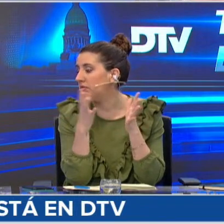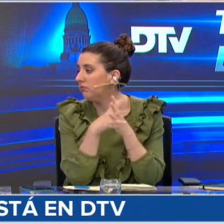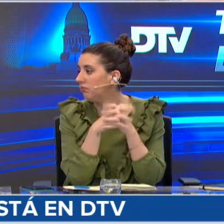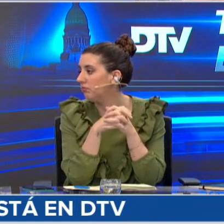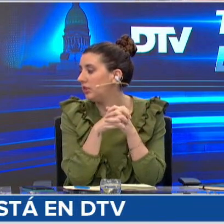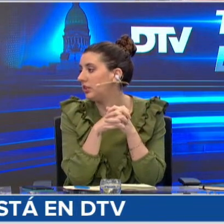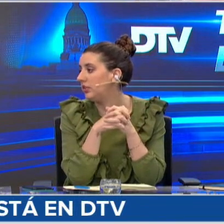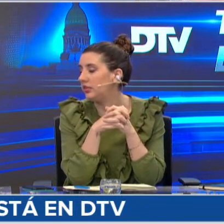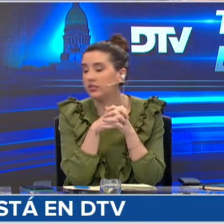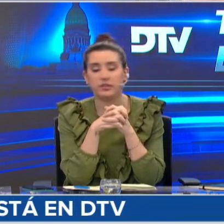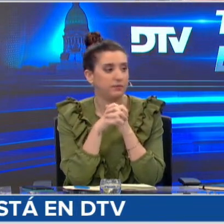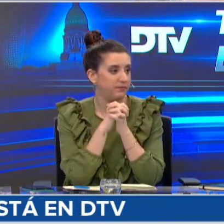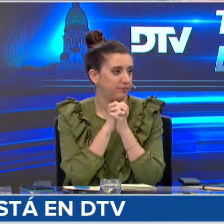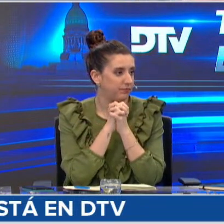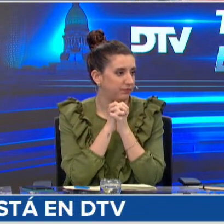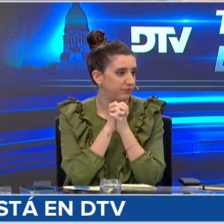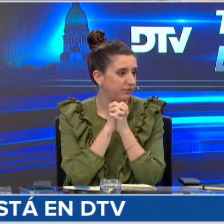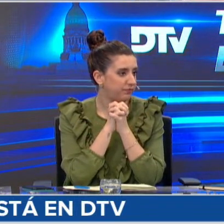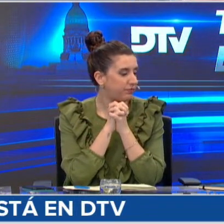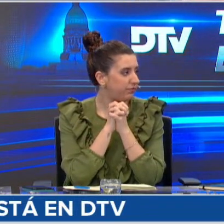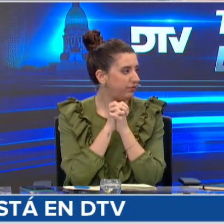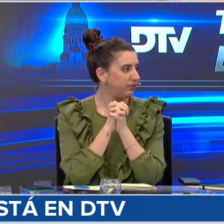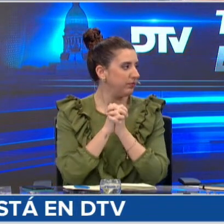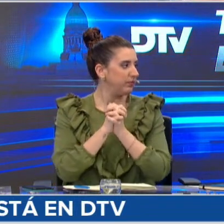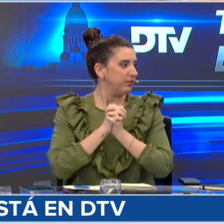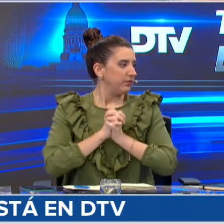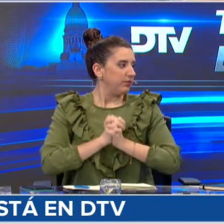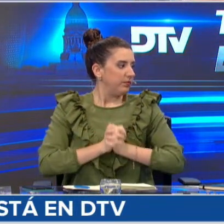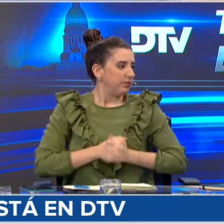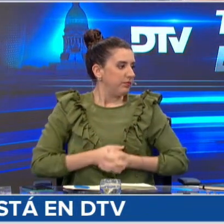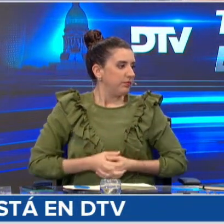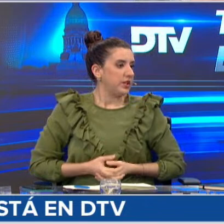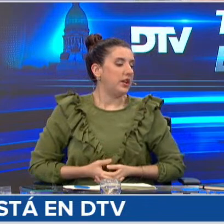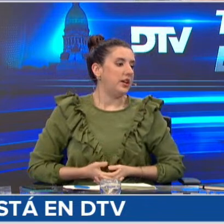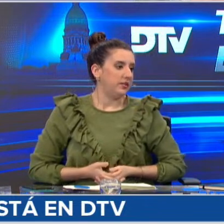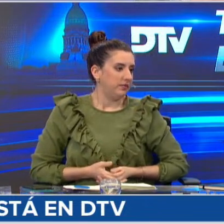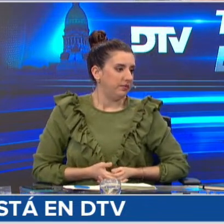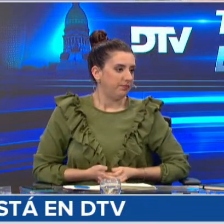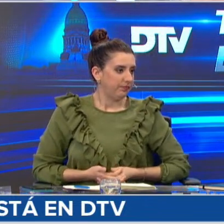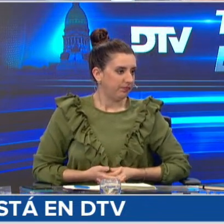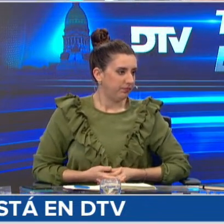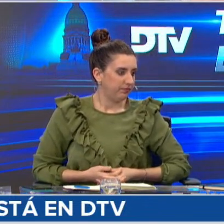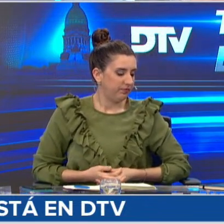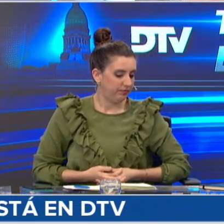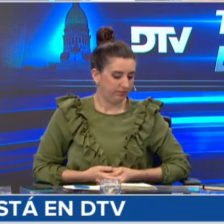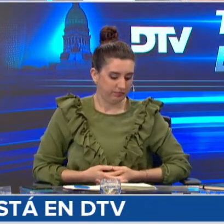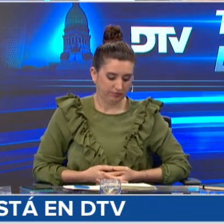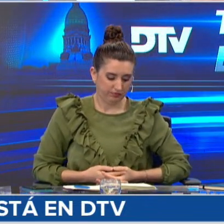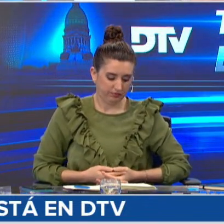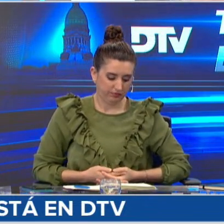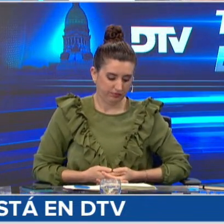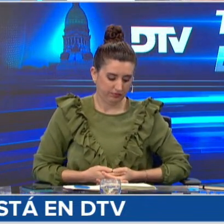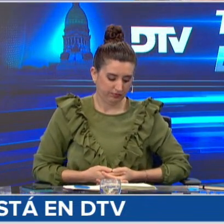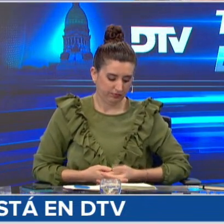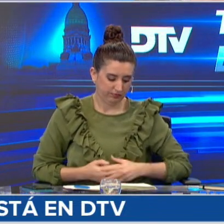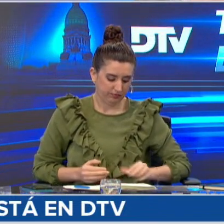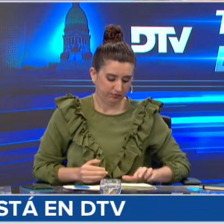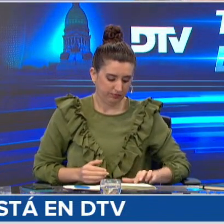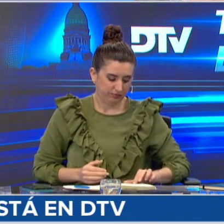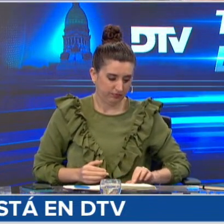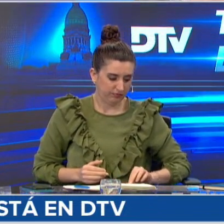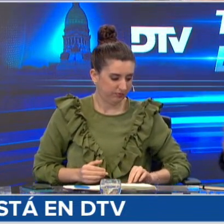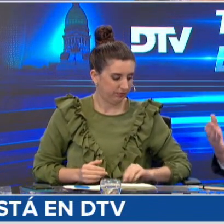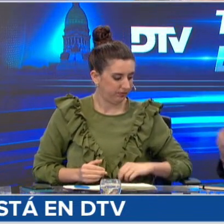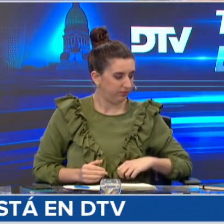pero... Y la otra pregunta es si va a sobrevivir el interbloque federal, porque recordemos que muchos de los diputados y diputadas tienen